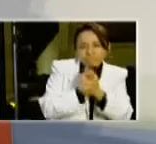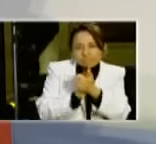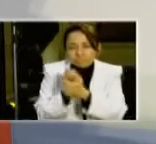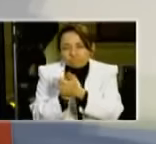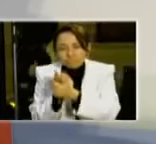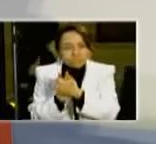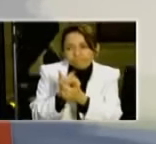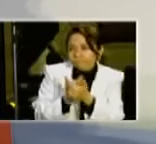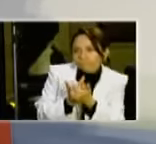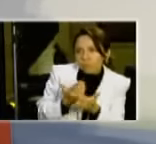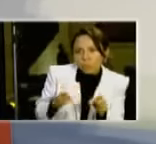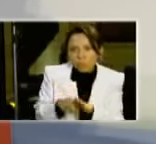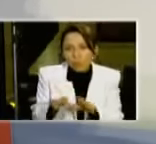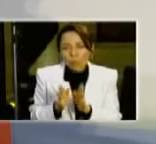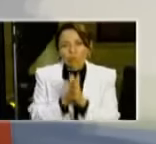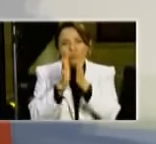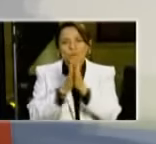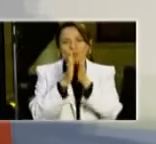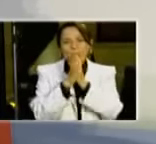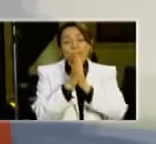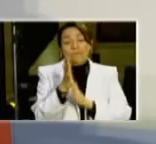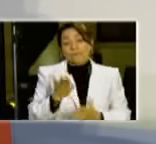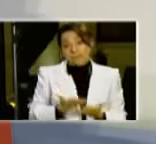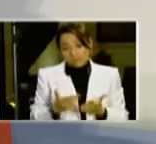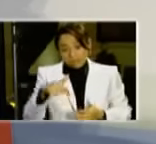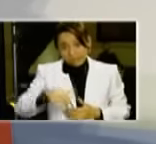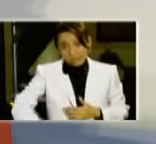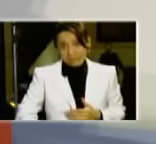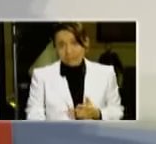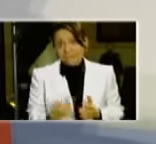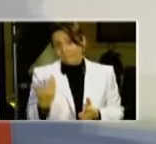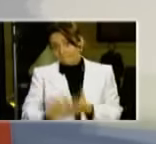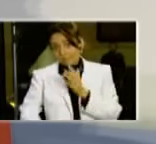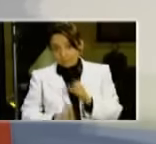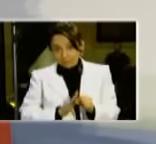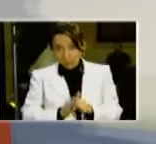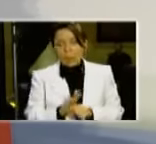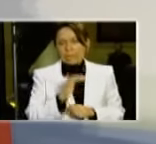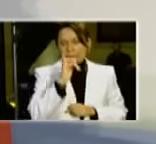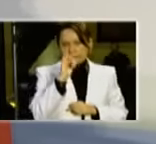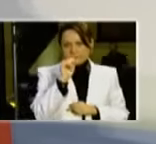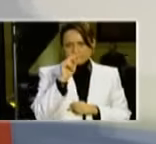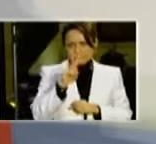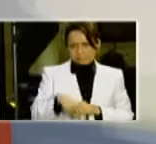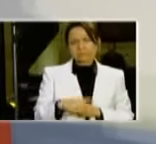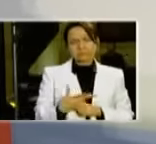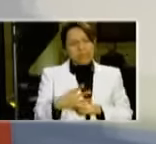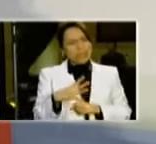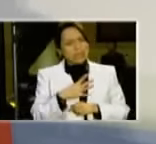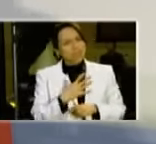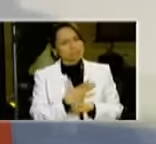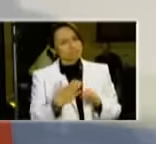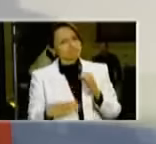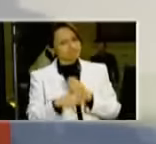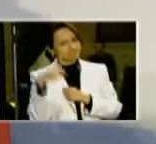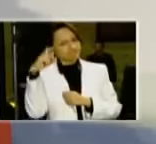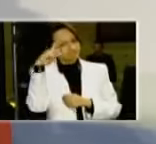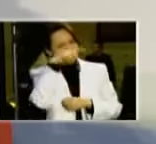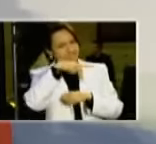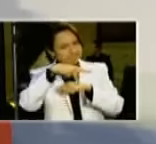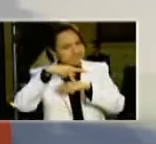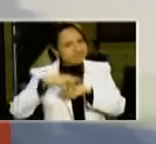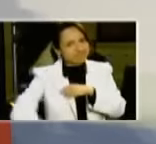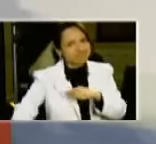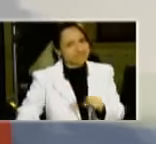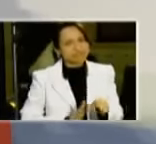inserción en la realidad global, como la que requerimos, trae consigo riesgos que hasta ahora hemos evitado. El desafío entonces